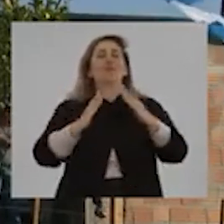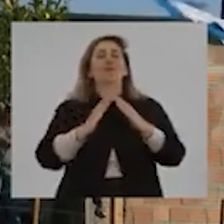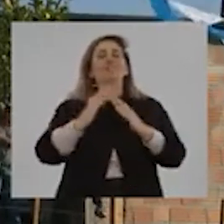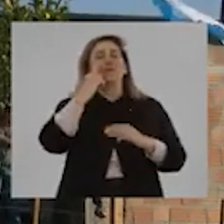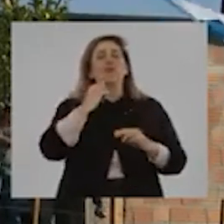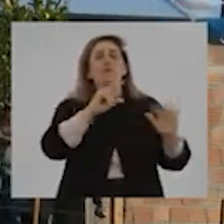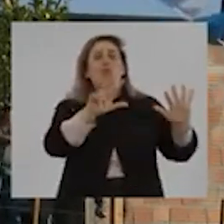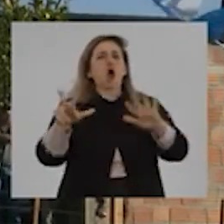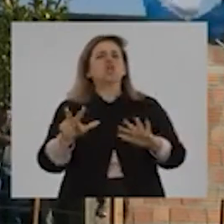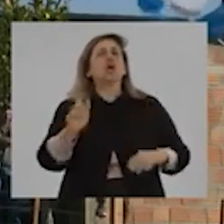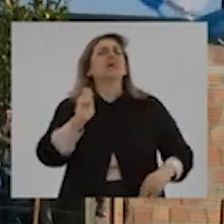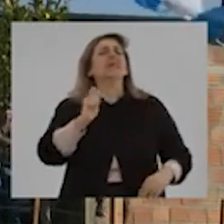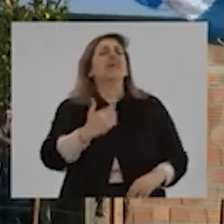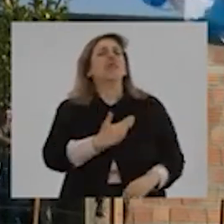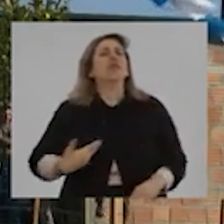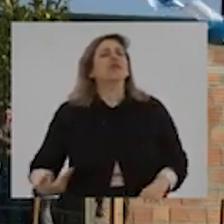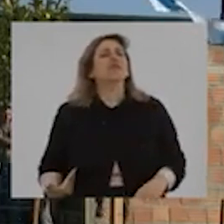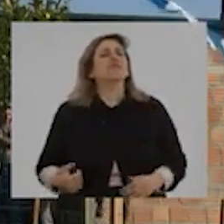8. ¿Saben de quién es la casa número 8? ¿No?